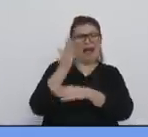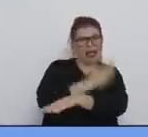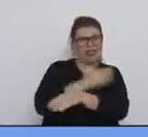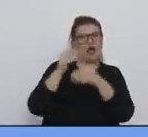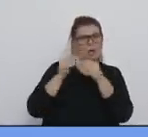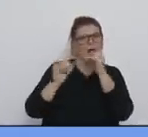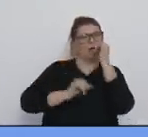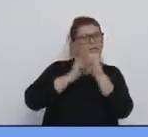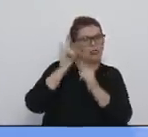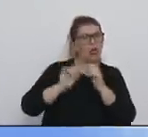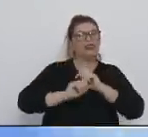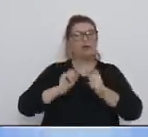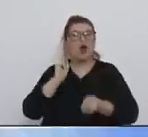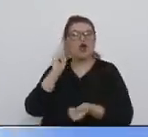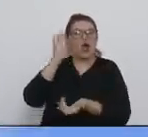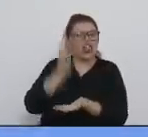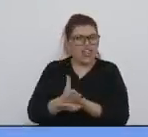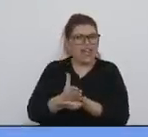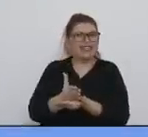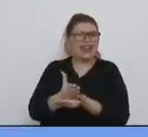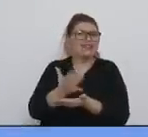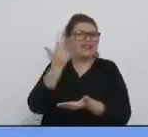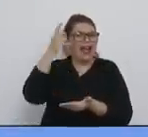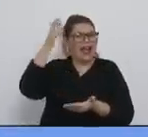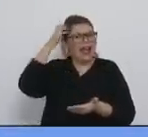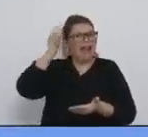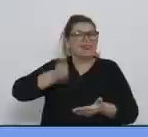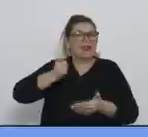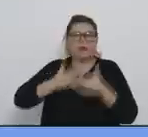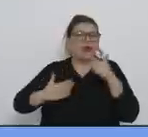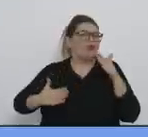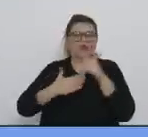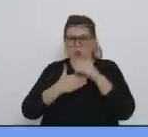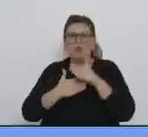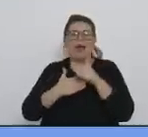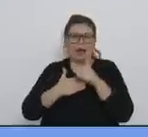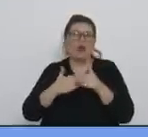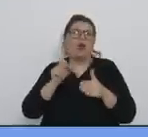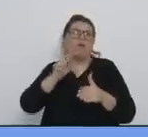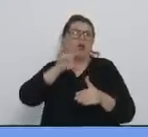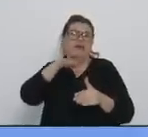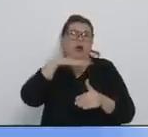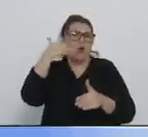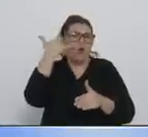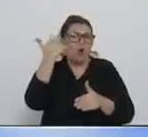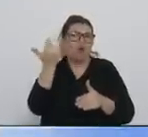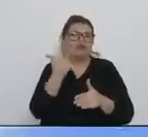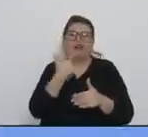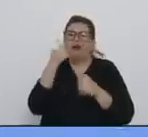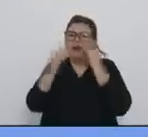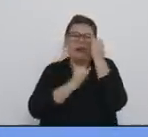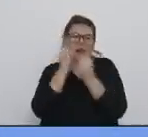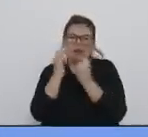condenas efectuadas por el superior tribunal de la provincia de jujuy o la corte de jujuy ni la corte suprema de justicia